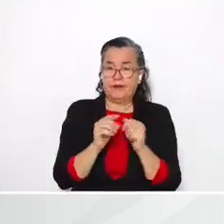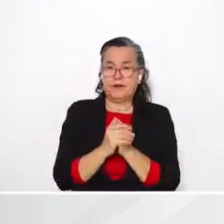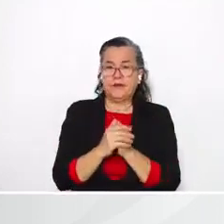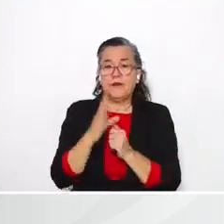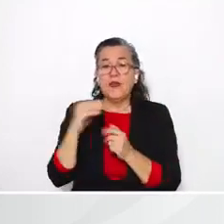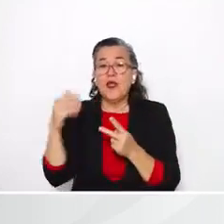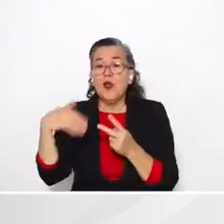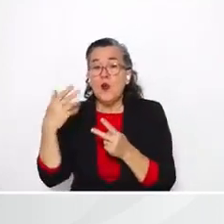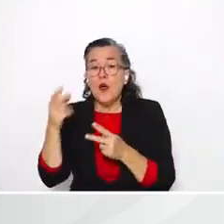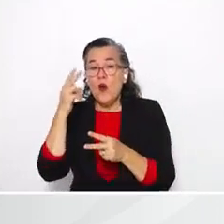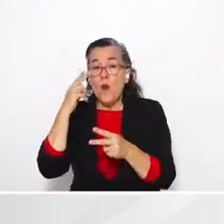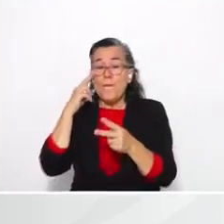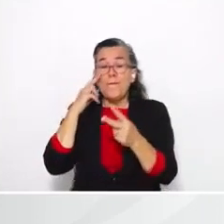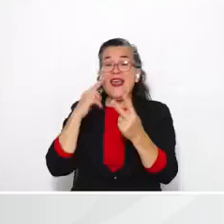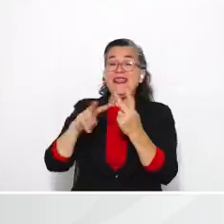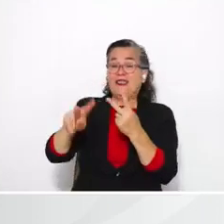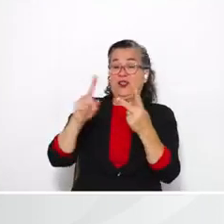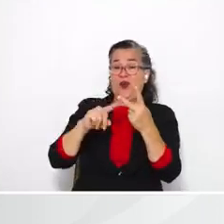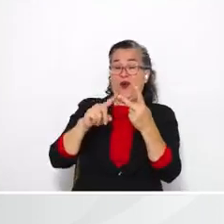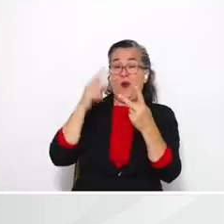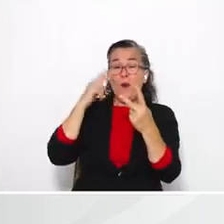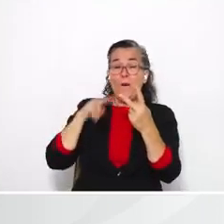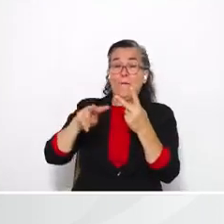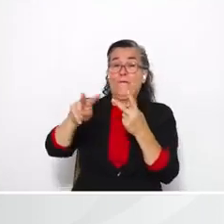Y luego la visión de la universidad,